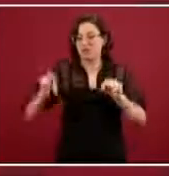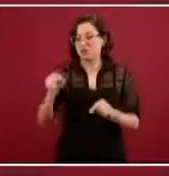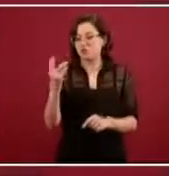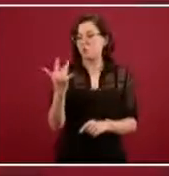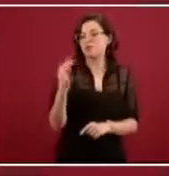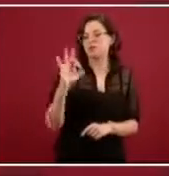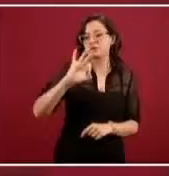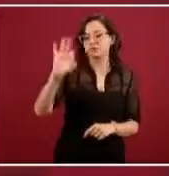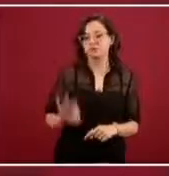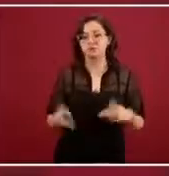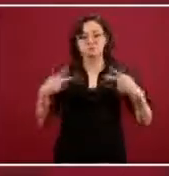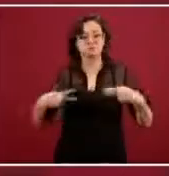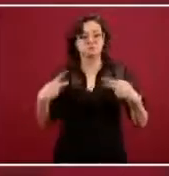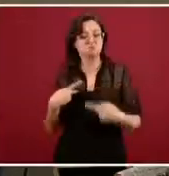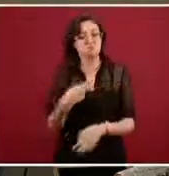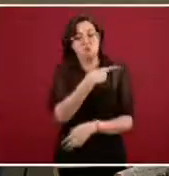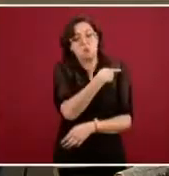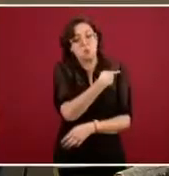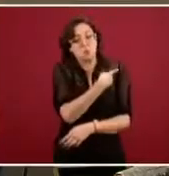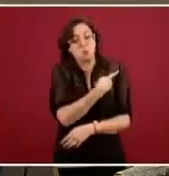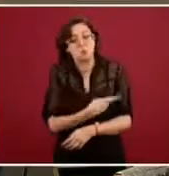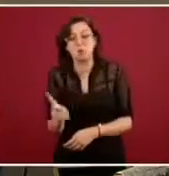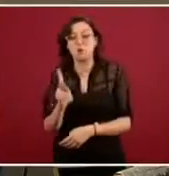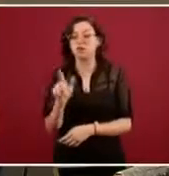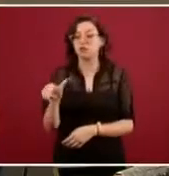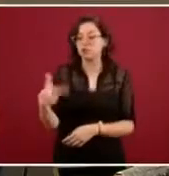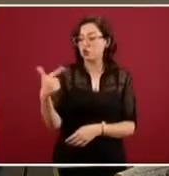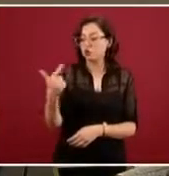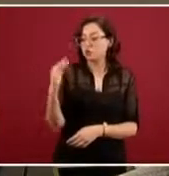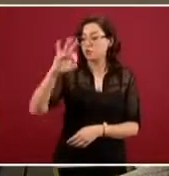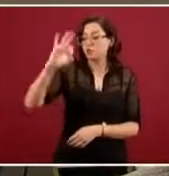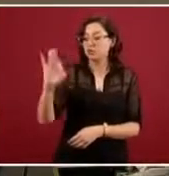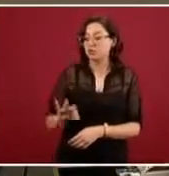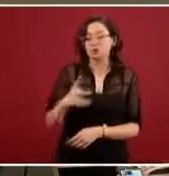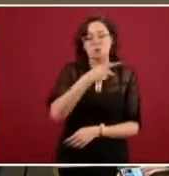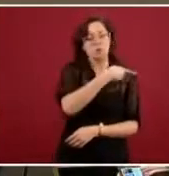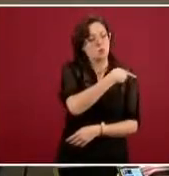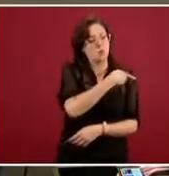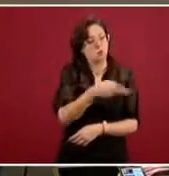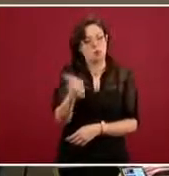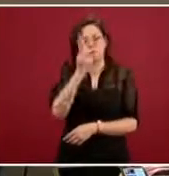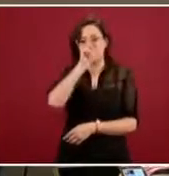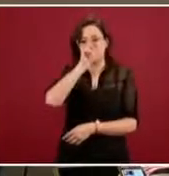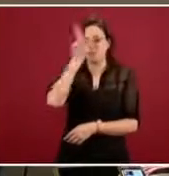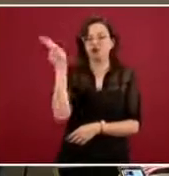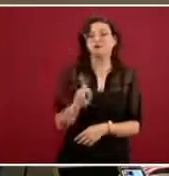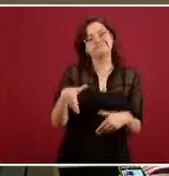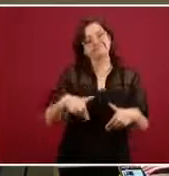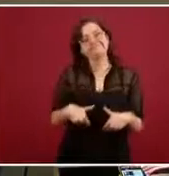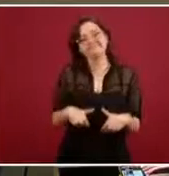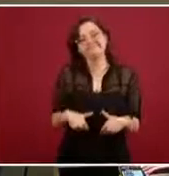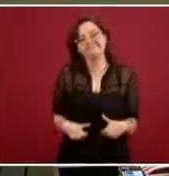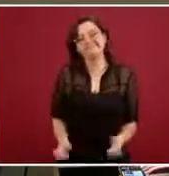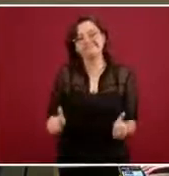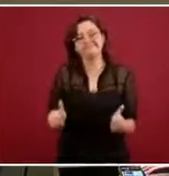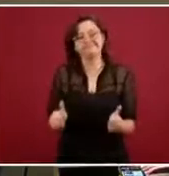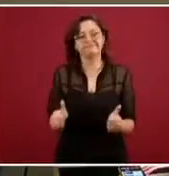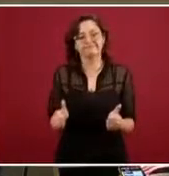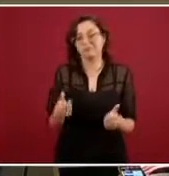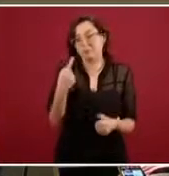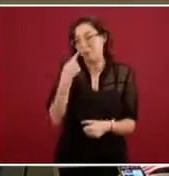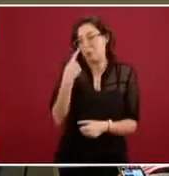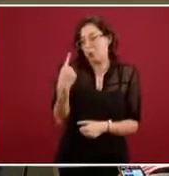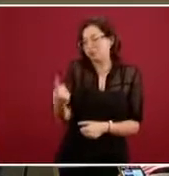de las personas viviendo en pobreza y casi el 12% en pobreza extrema, incluyendo la pobreza nutrimental, lo cual es a todas